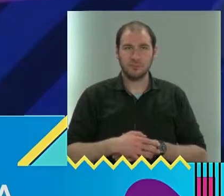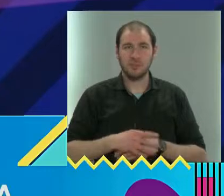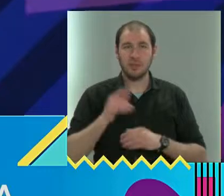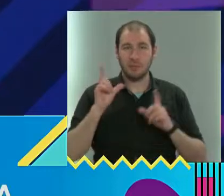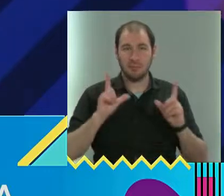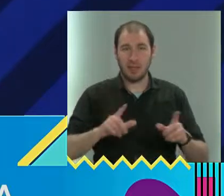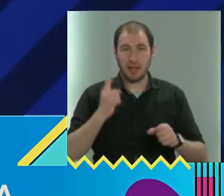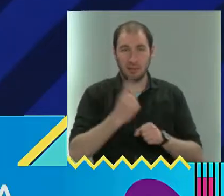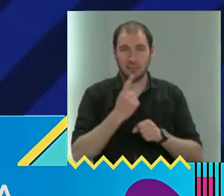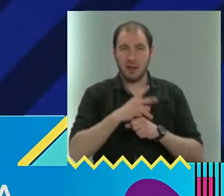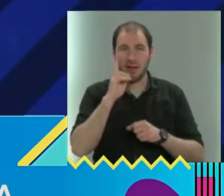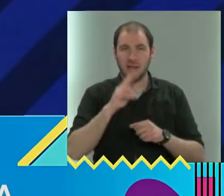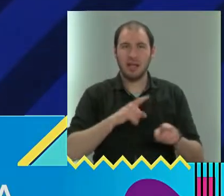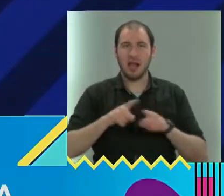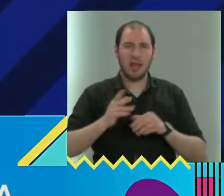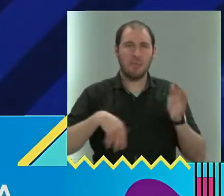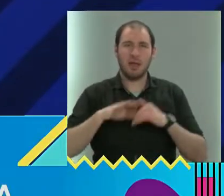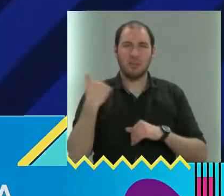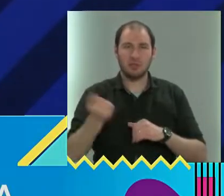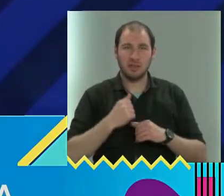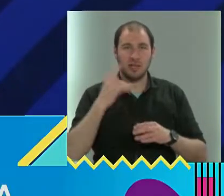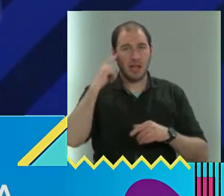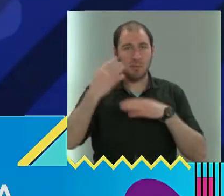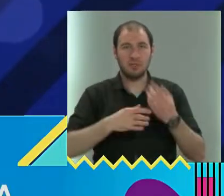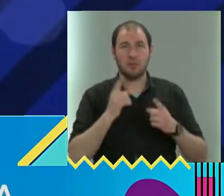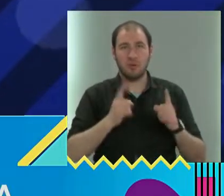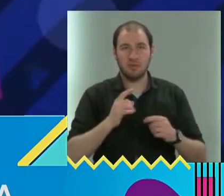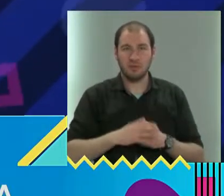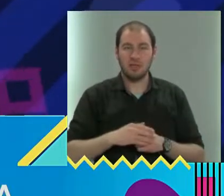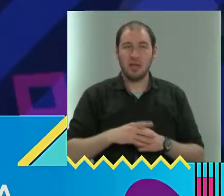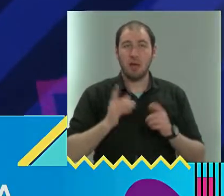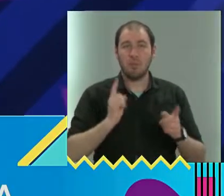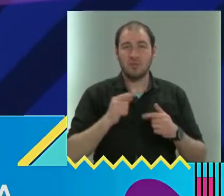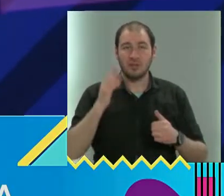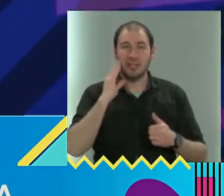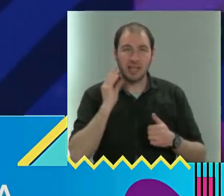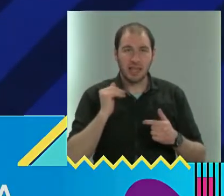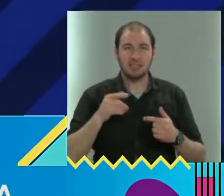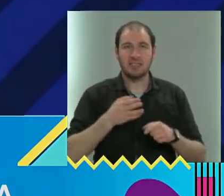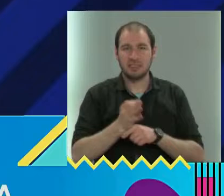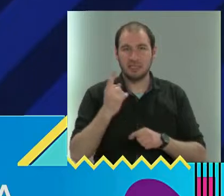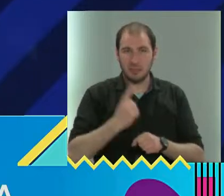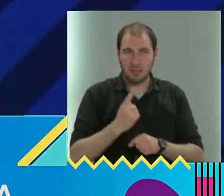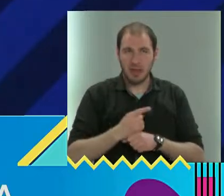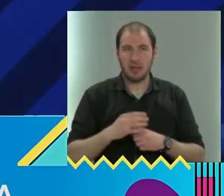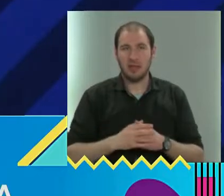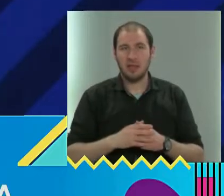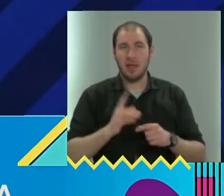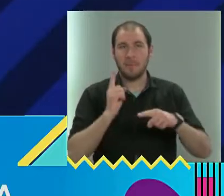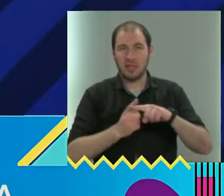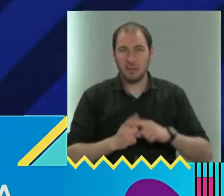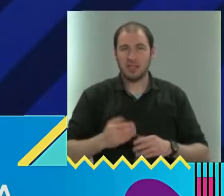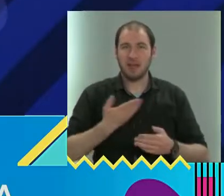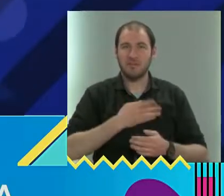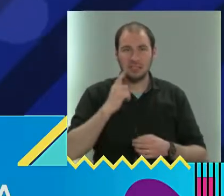esta placa, en la primera, vamos a ver las carreras prioritarias en formación docente, el profesorado de inglés, enseñanza primaria,